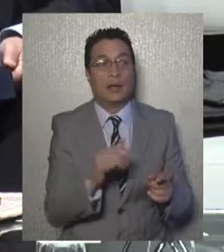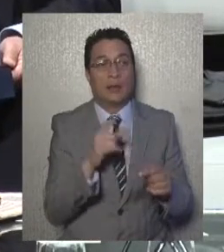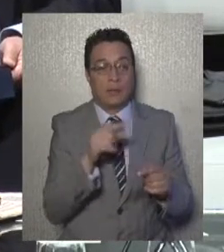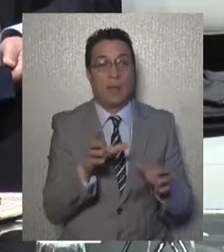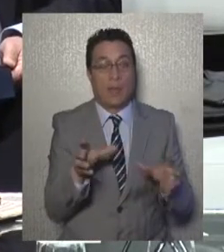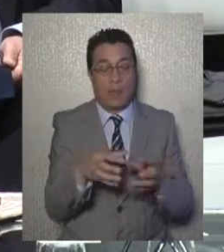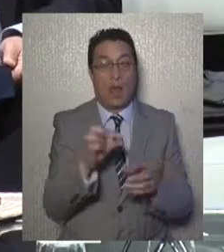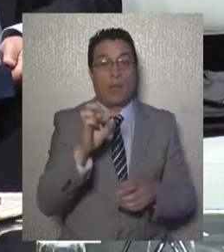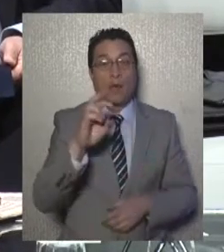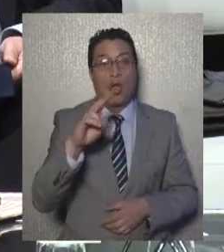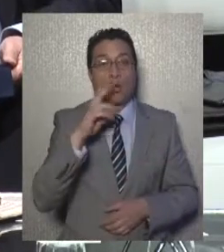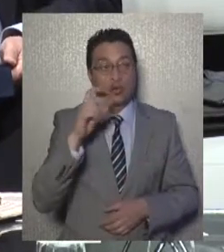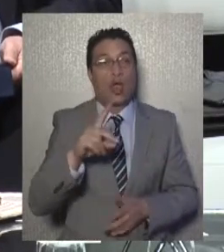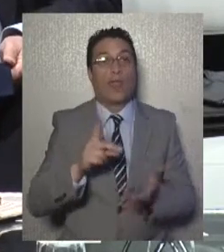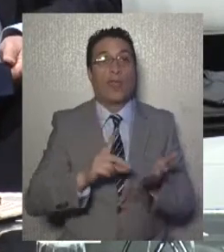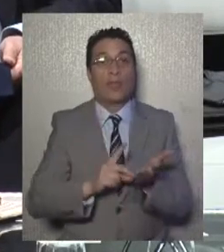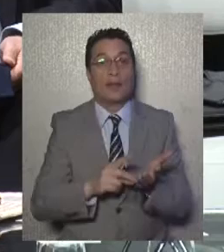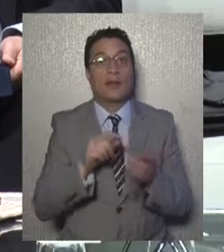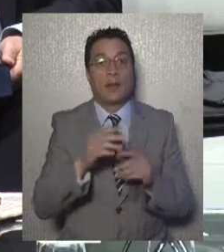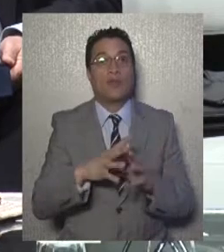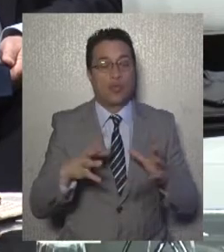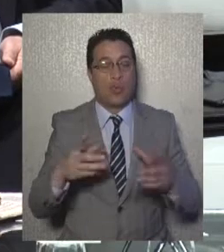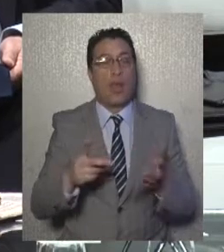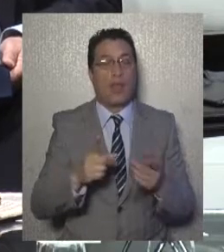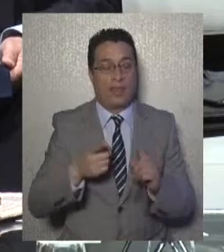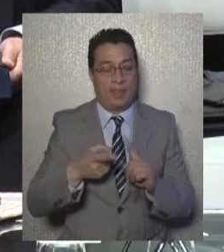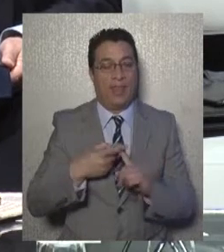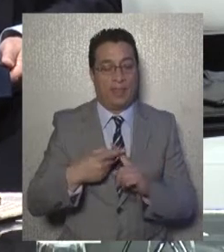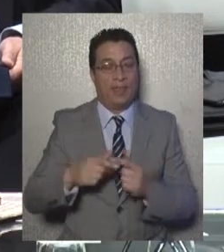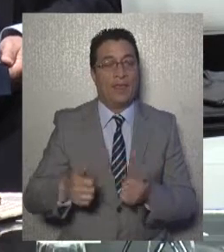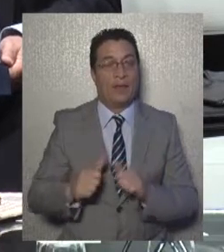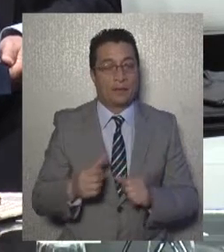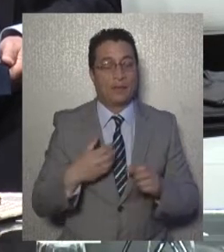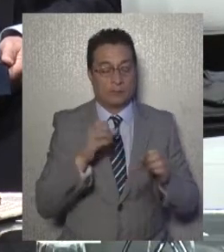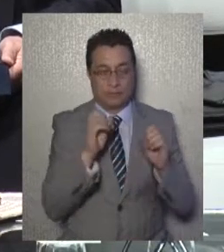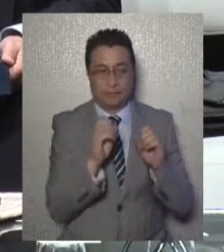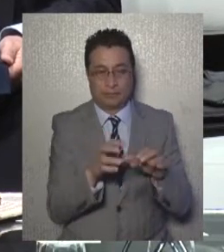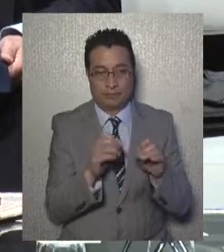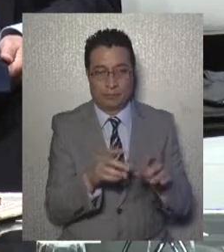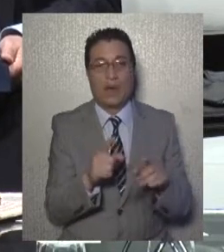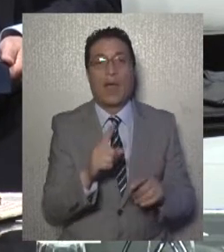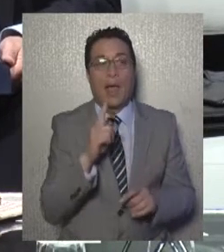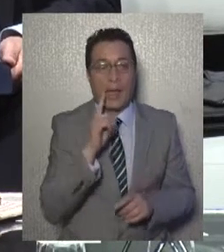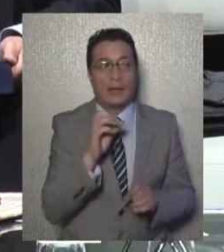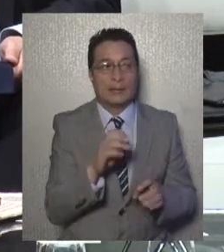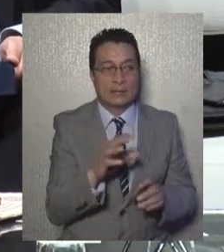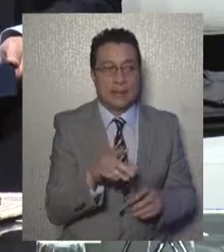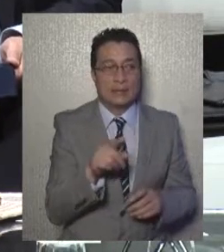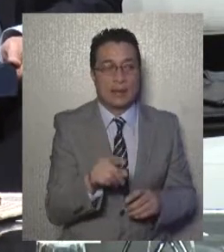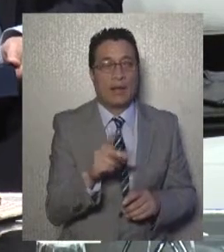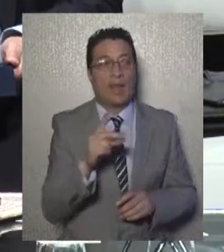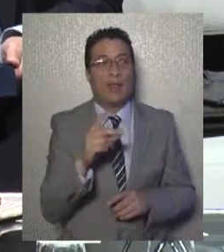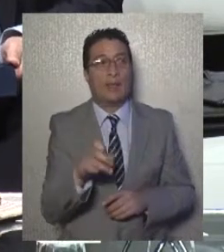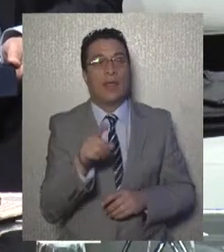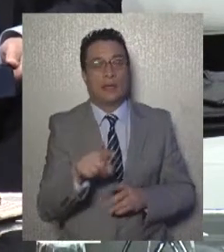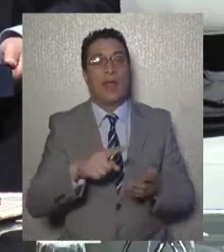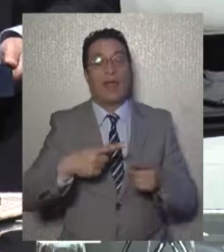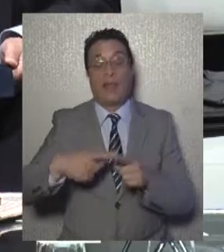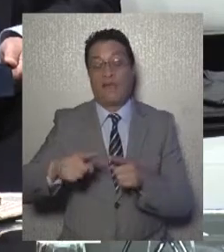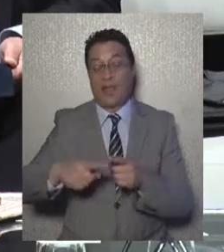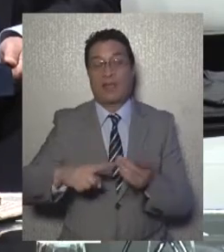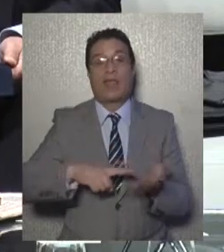digital, tenemos un gran desafío de capacitación y de enseñanza de estas